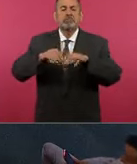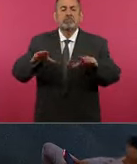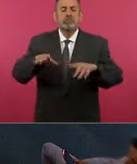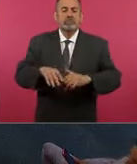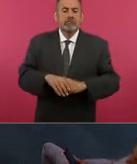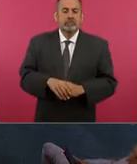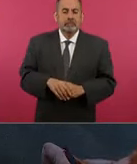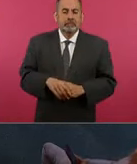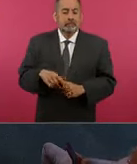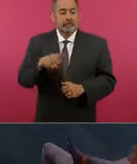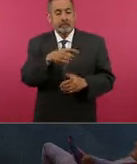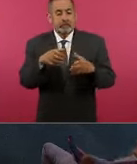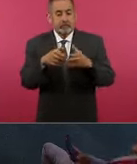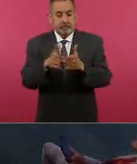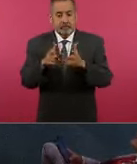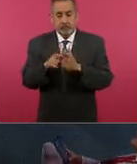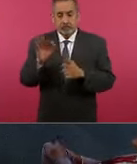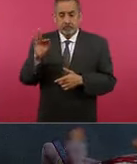Es de Frontera.